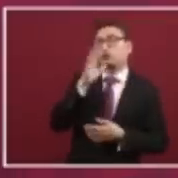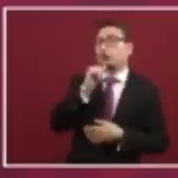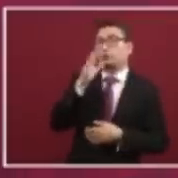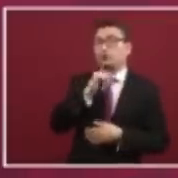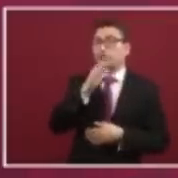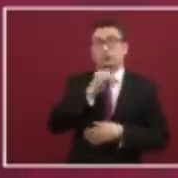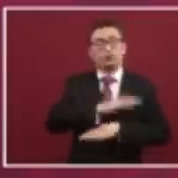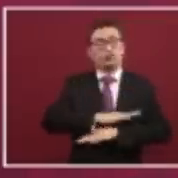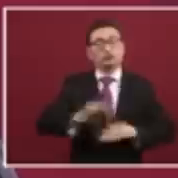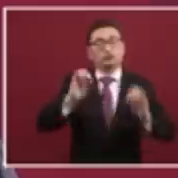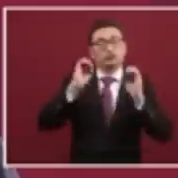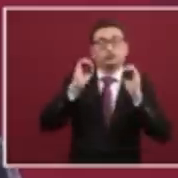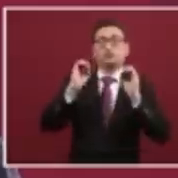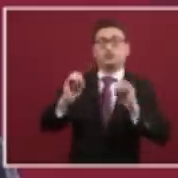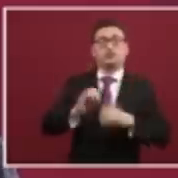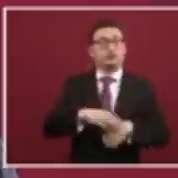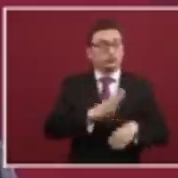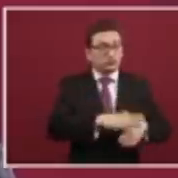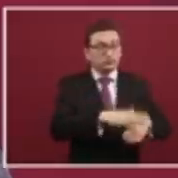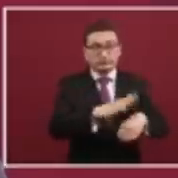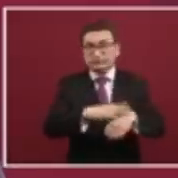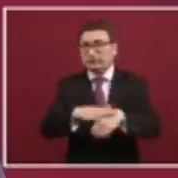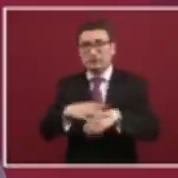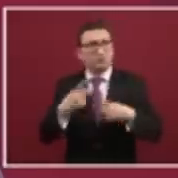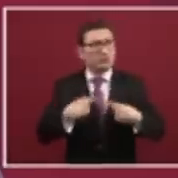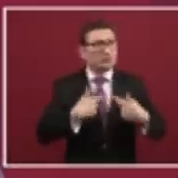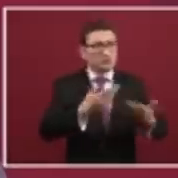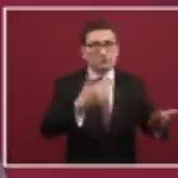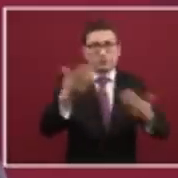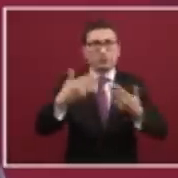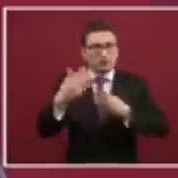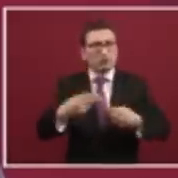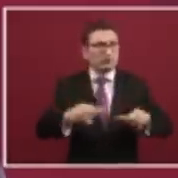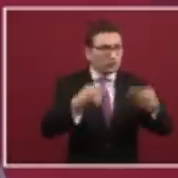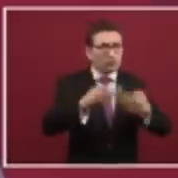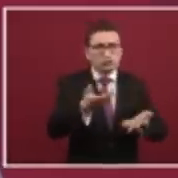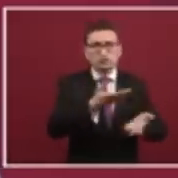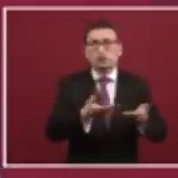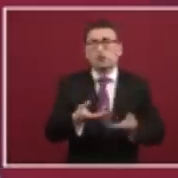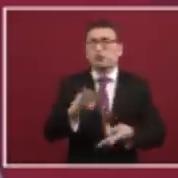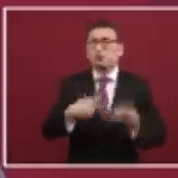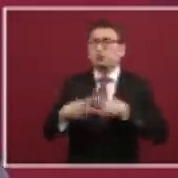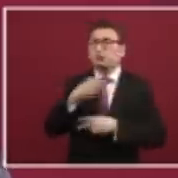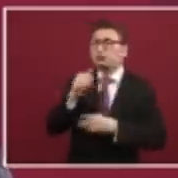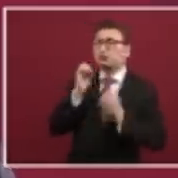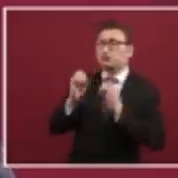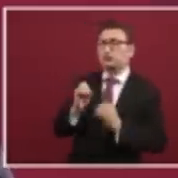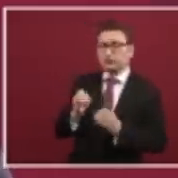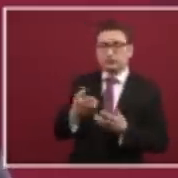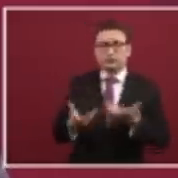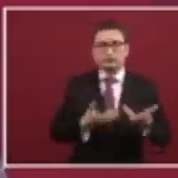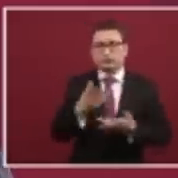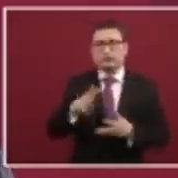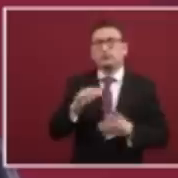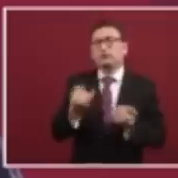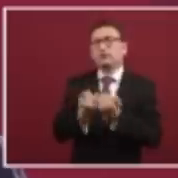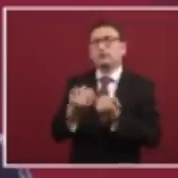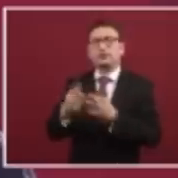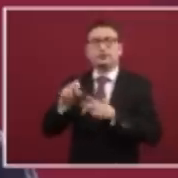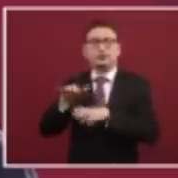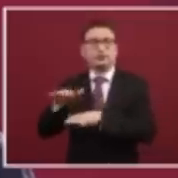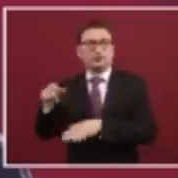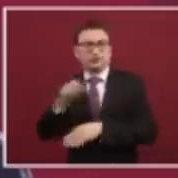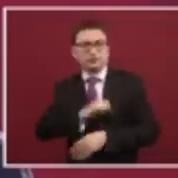declara desierta una licitación pública, por ejemplo, y eso pone en completa desventaja al sector salud o cualquier otro sector, el ejemplo